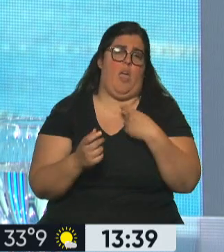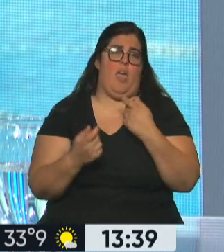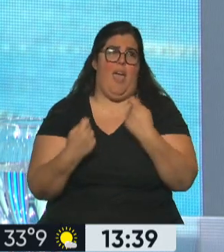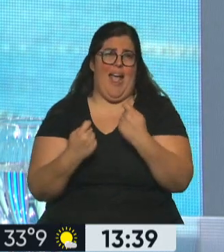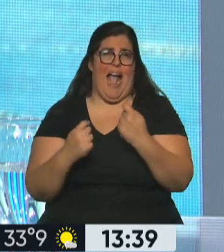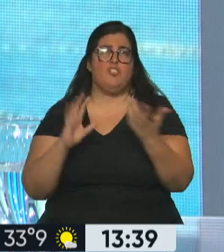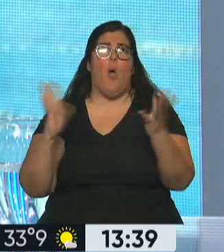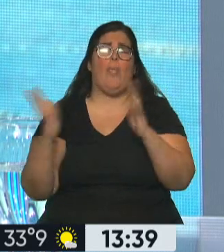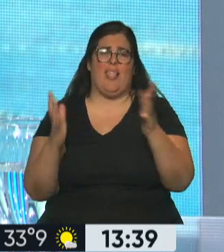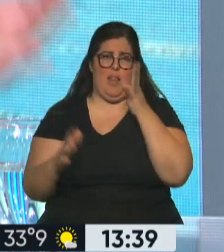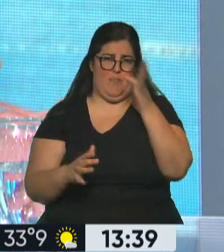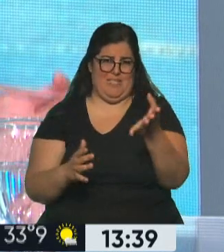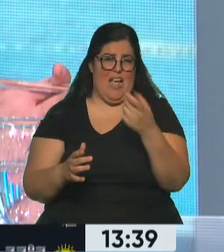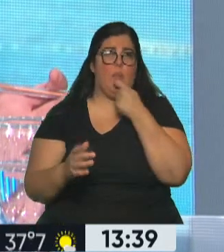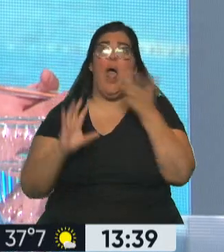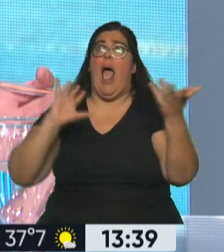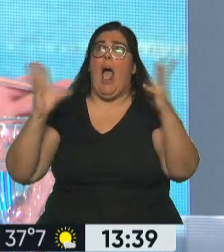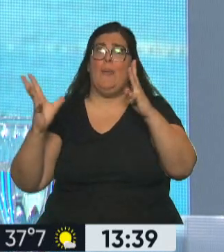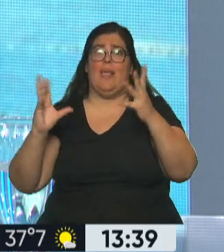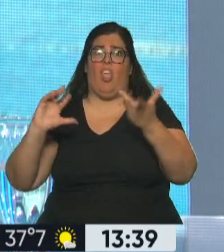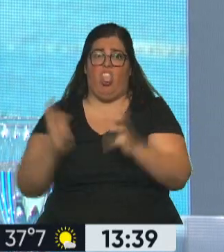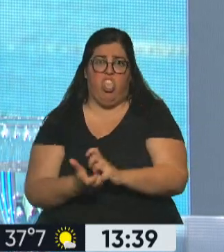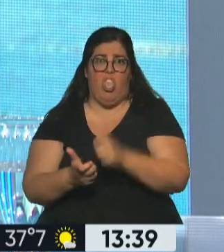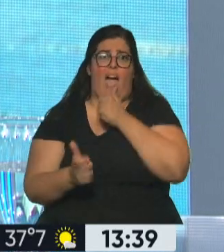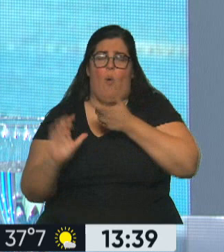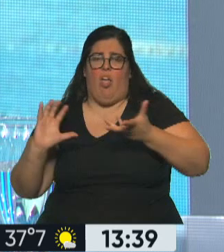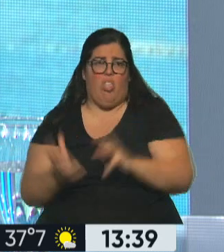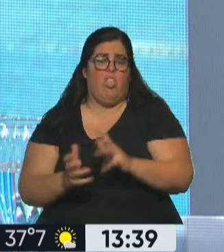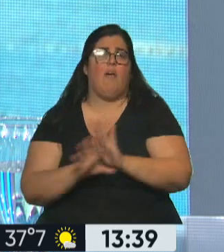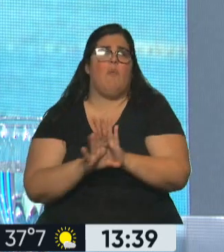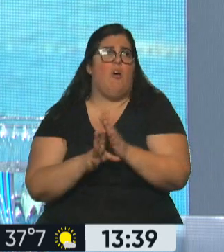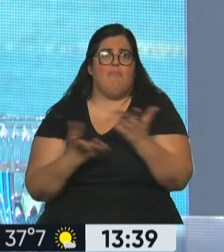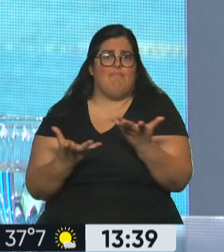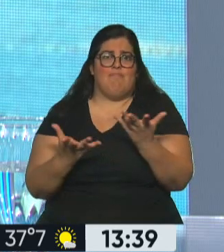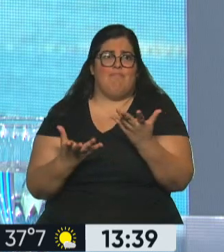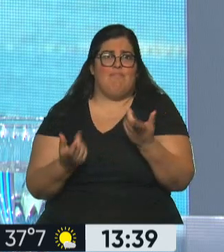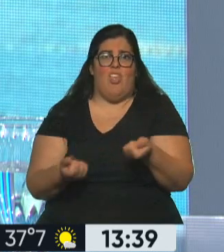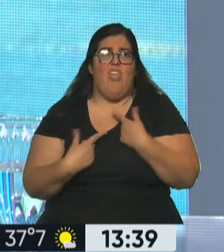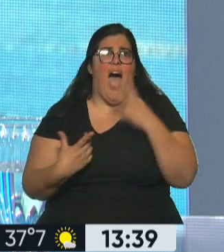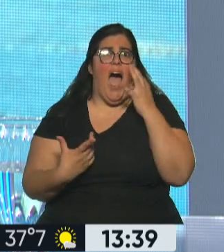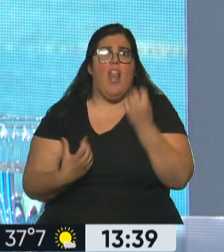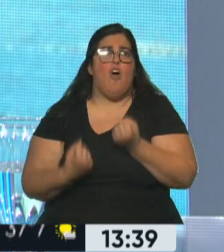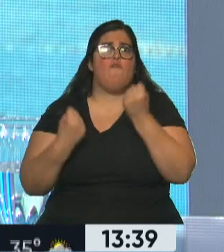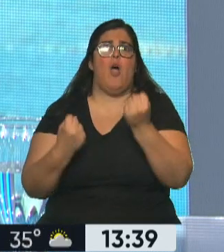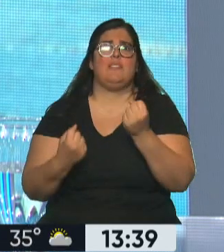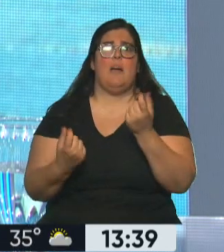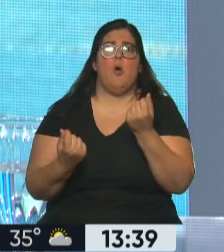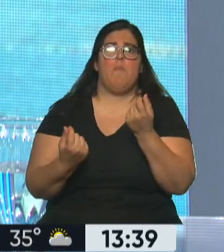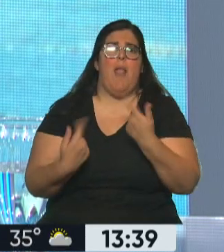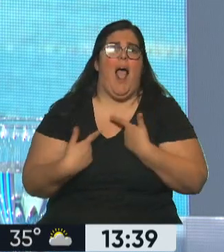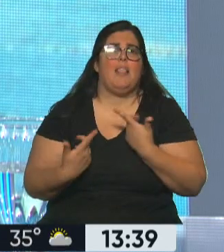encima destruimos el ambiente, tampoco nos dejamos nada de que pueda fortalecer nuestra moneda, etcétera,